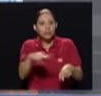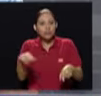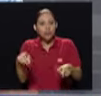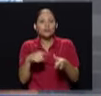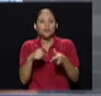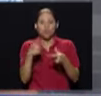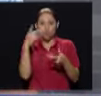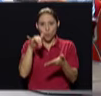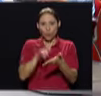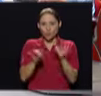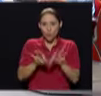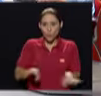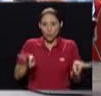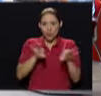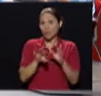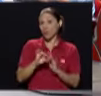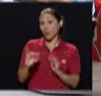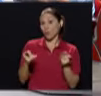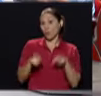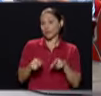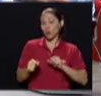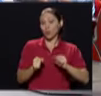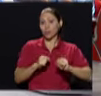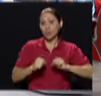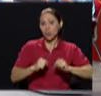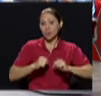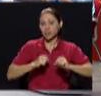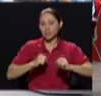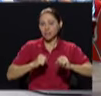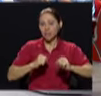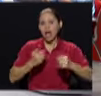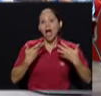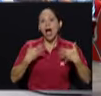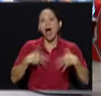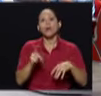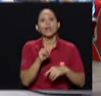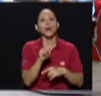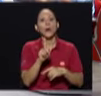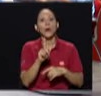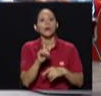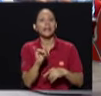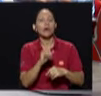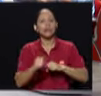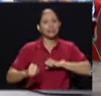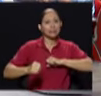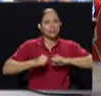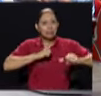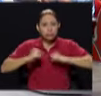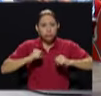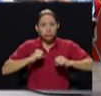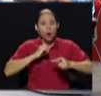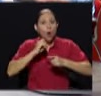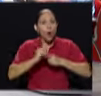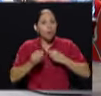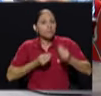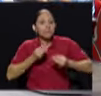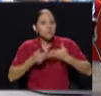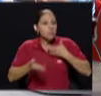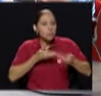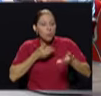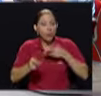los océanos. Entonces, por eso es tan relevante el estudio. Es igual como los temblores. Entonces, no sean megaterremotos o aunque sean sismos